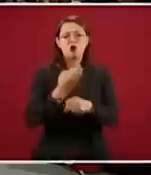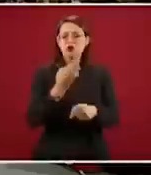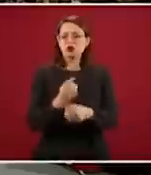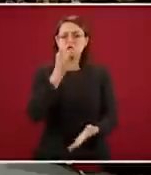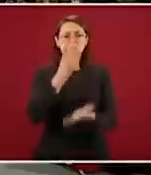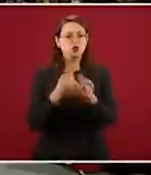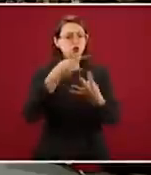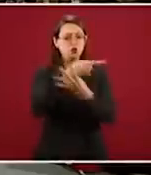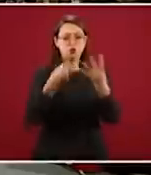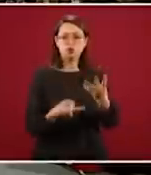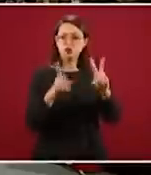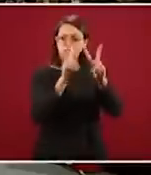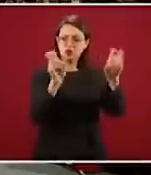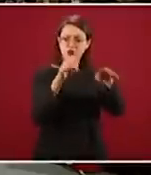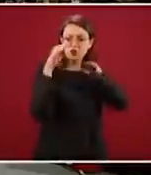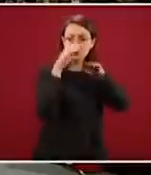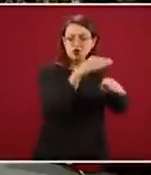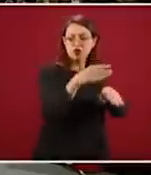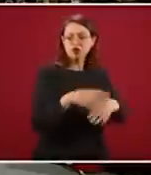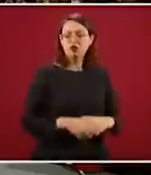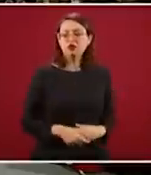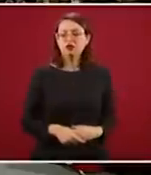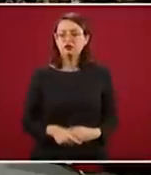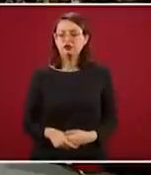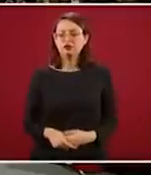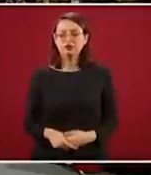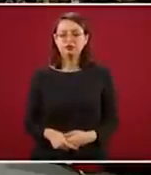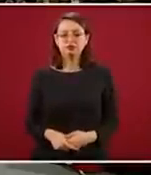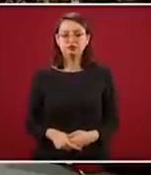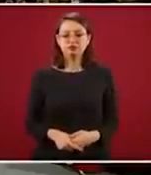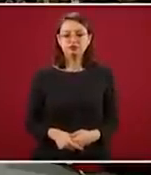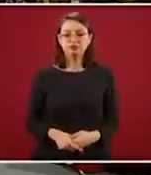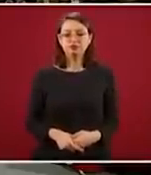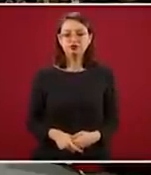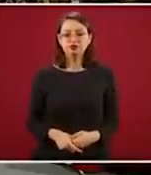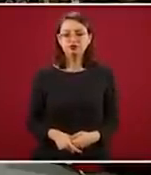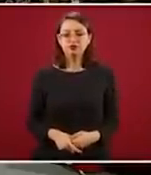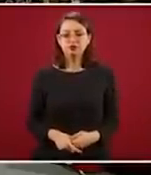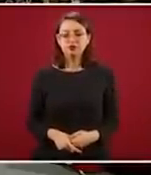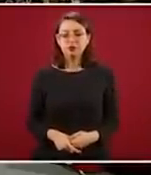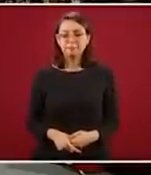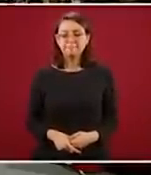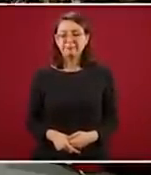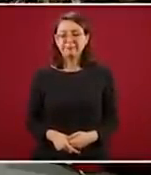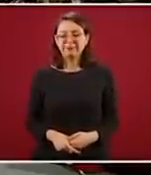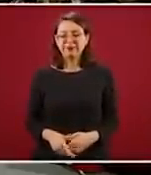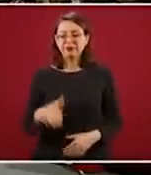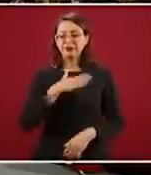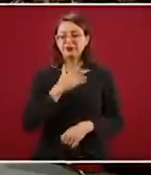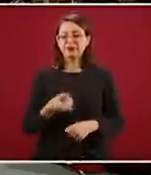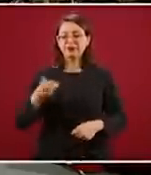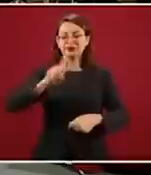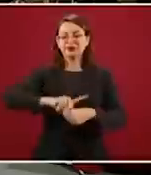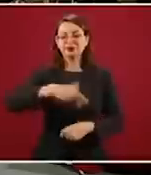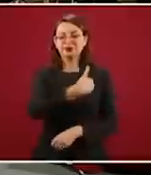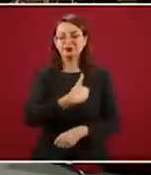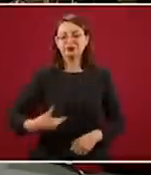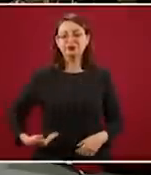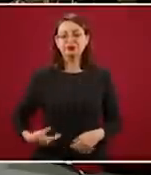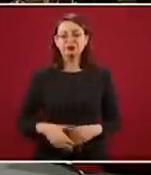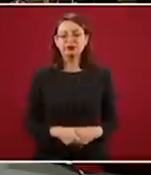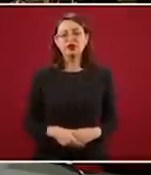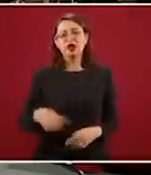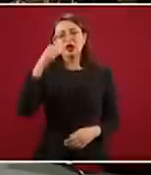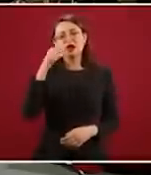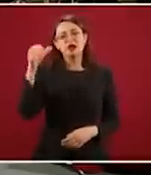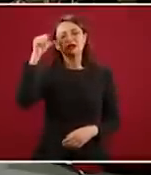Allá atrás, allá, tú. Buenos días, presidente. Ayer le preguntaba